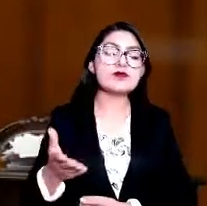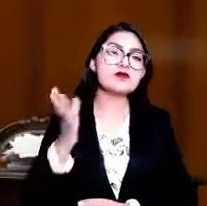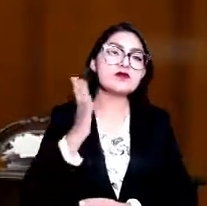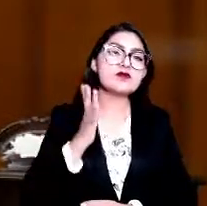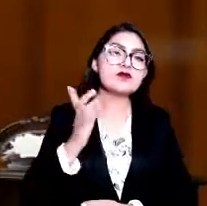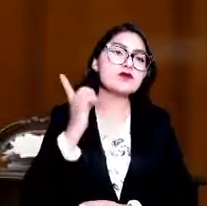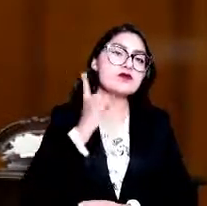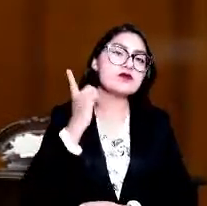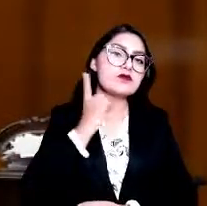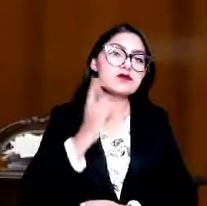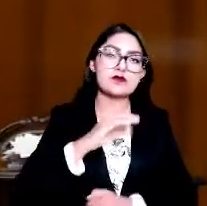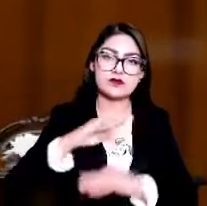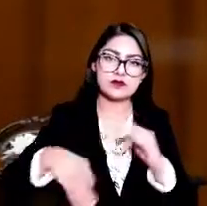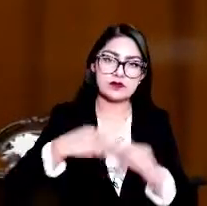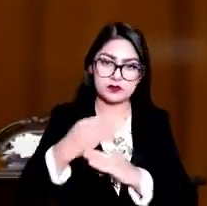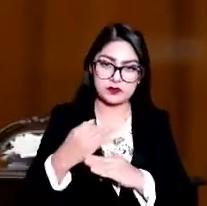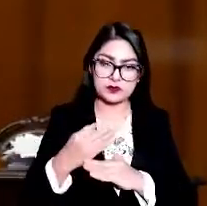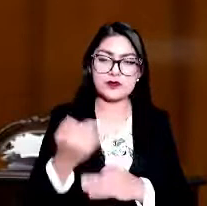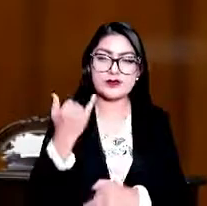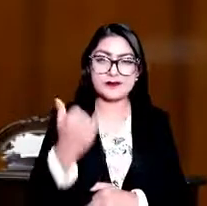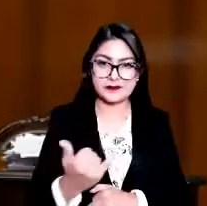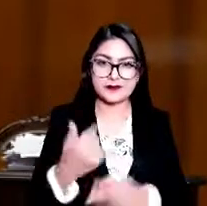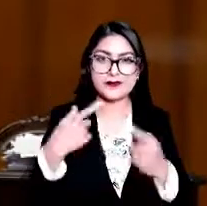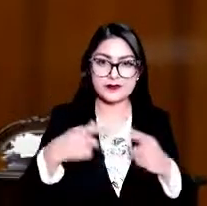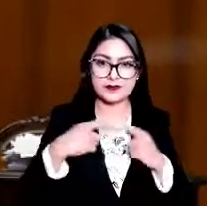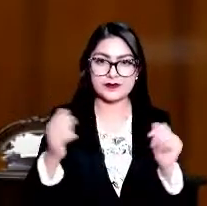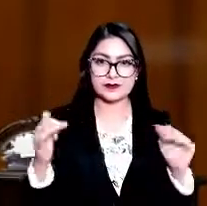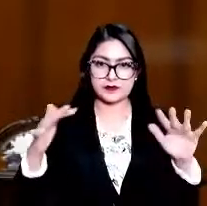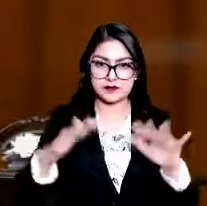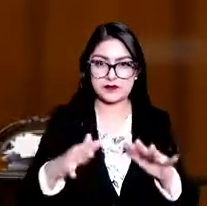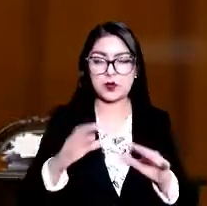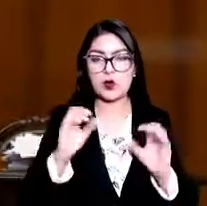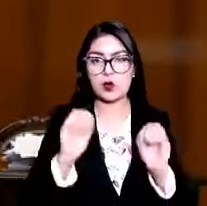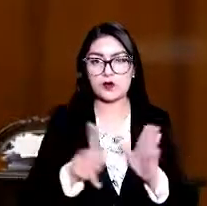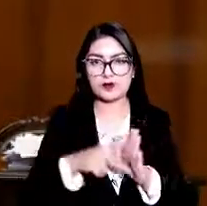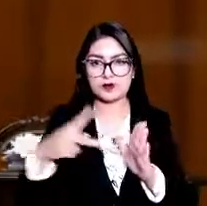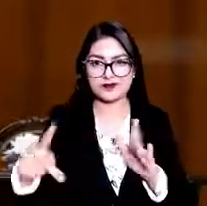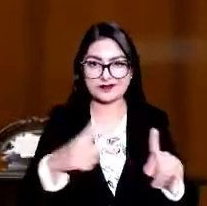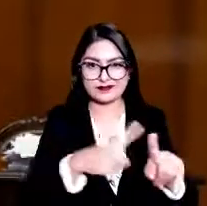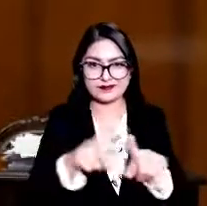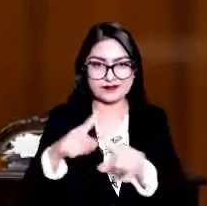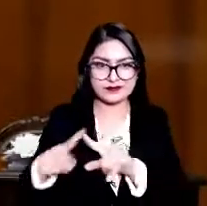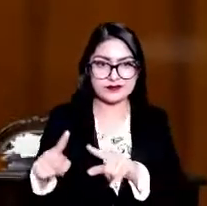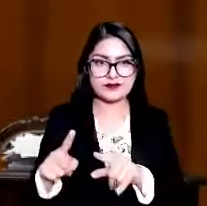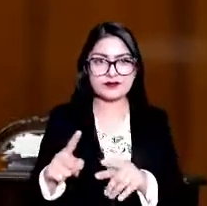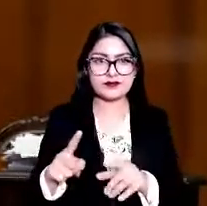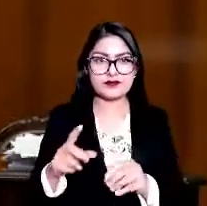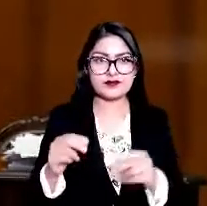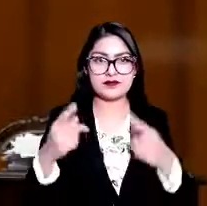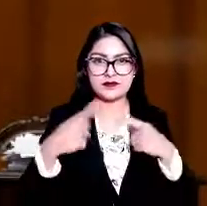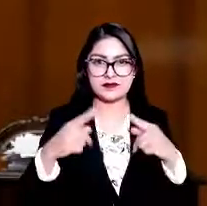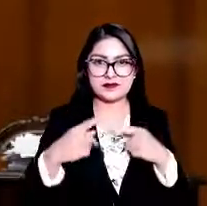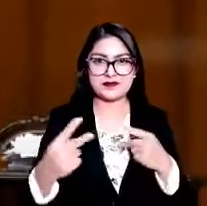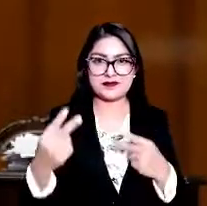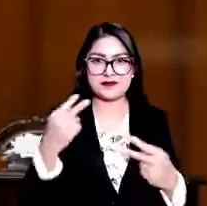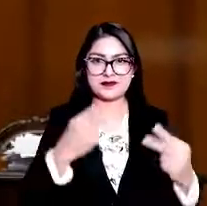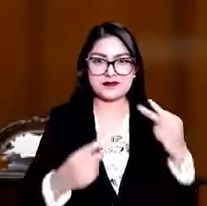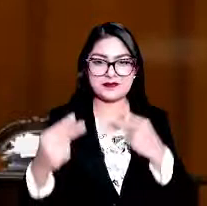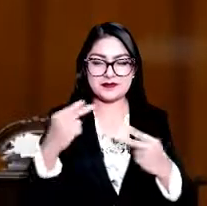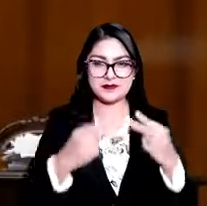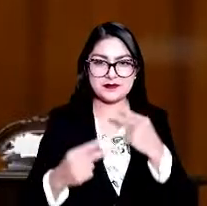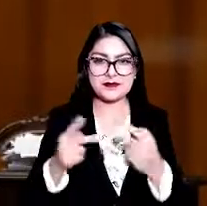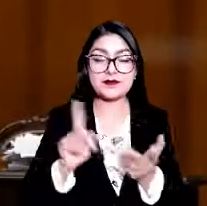público presente y medios que nos siguen por los diversos medios de comunicación y redes